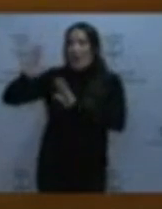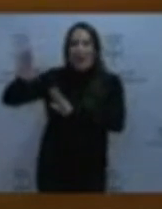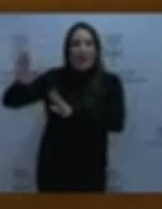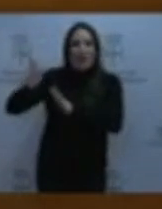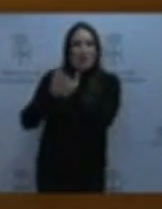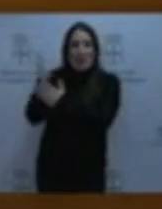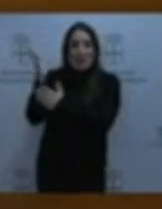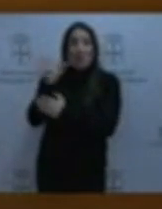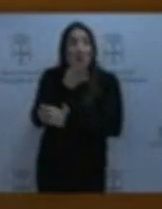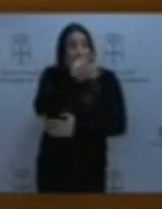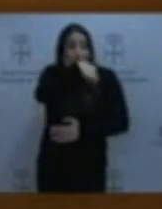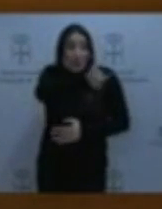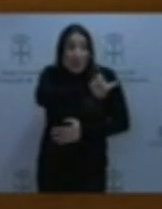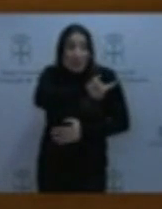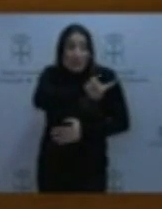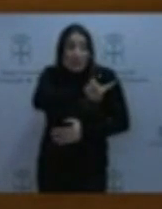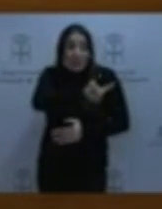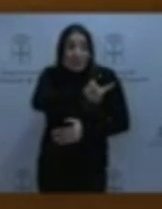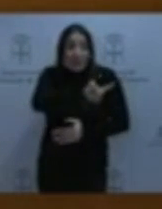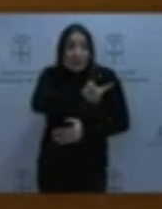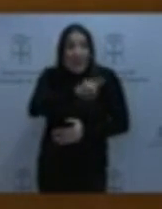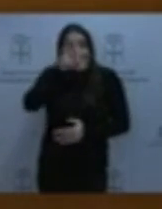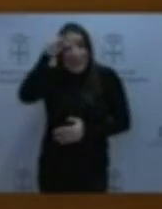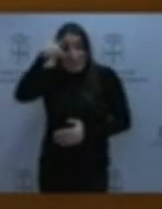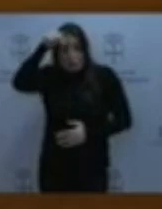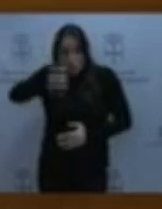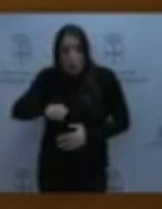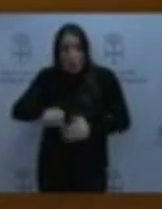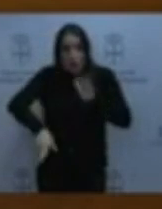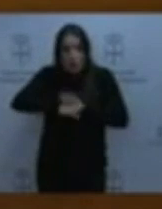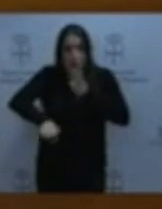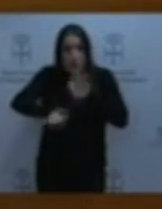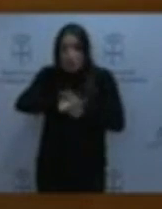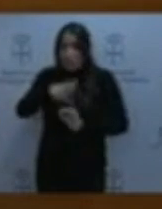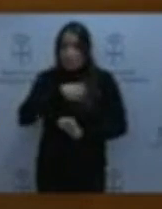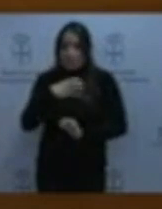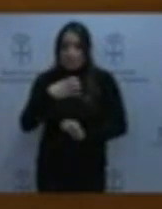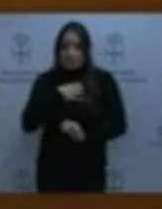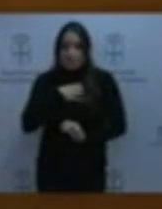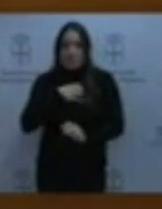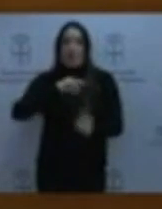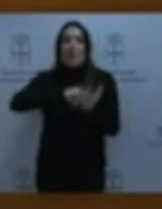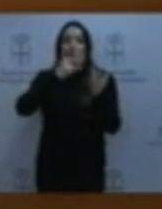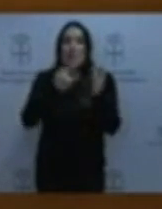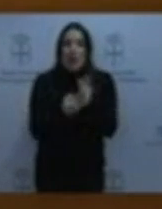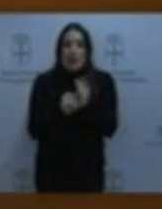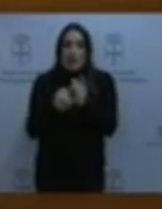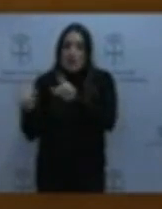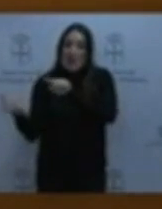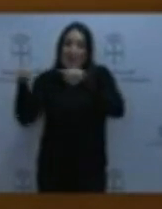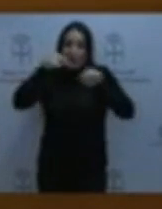no son capaces de retener el talento. El fracaso de su plan de retorno de talento es palmario en ese